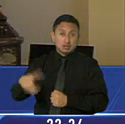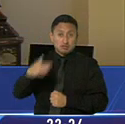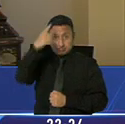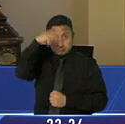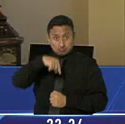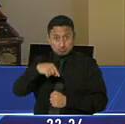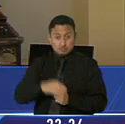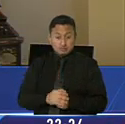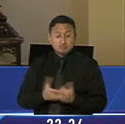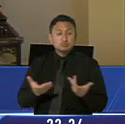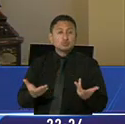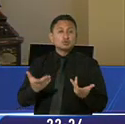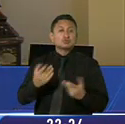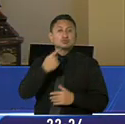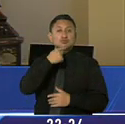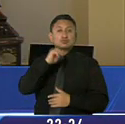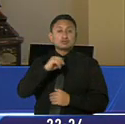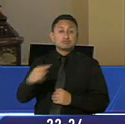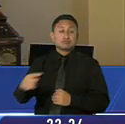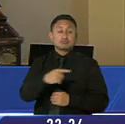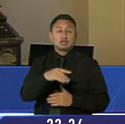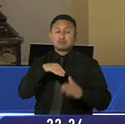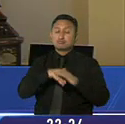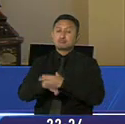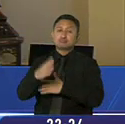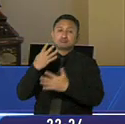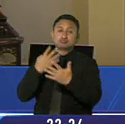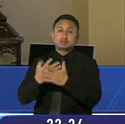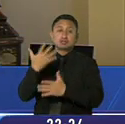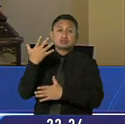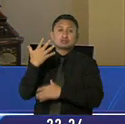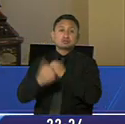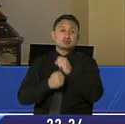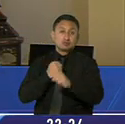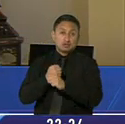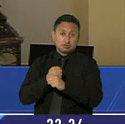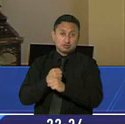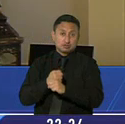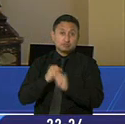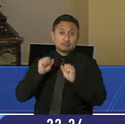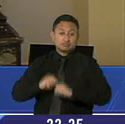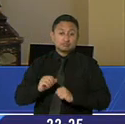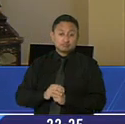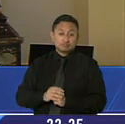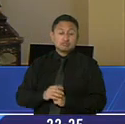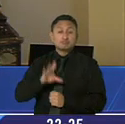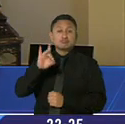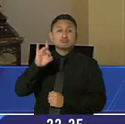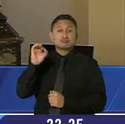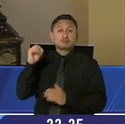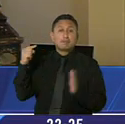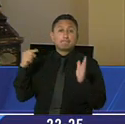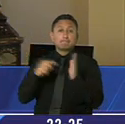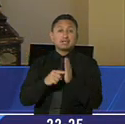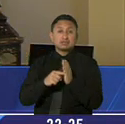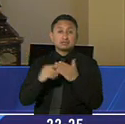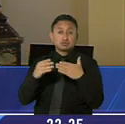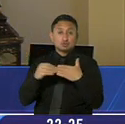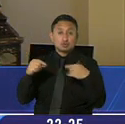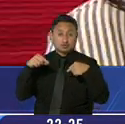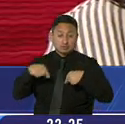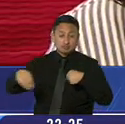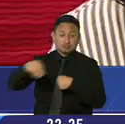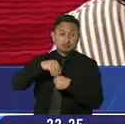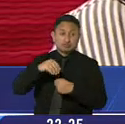se determina que él tenía que cumplir 5 años de cárcel y pagar $80,000 para resarcir los daños.